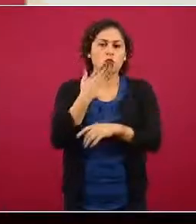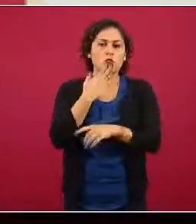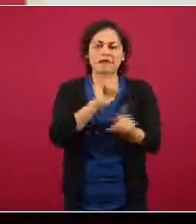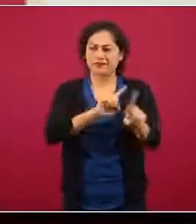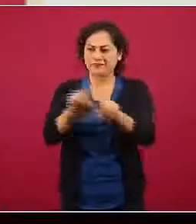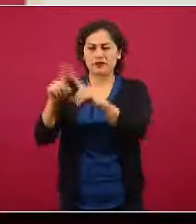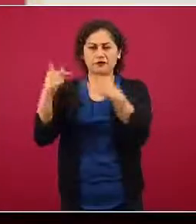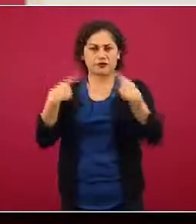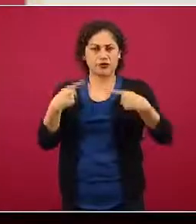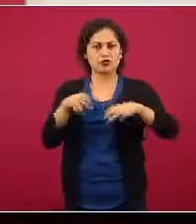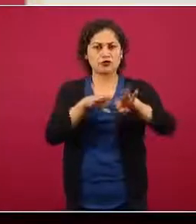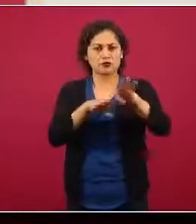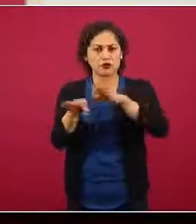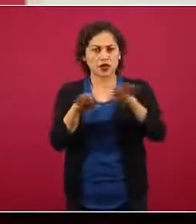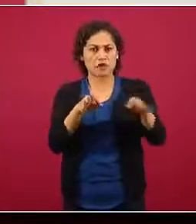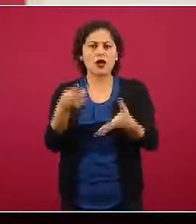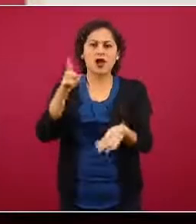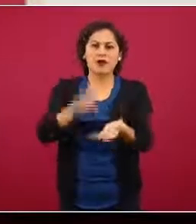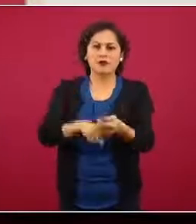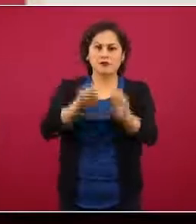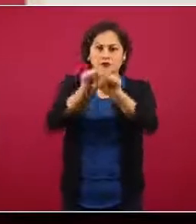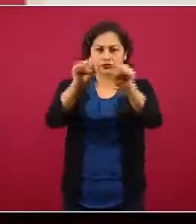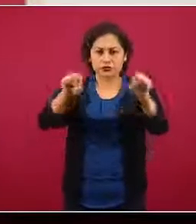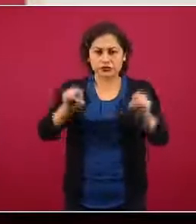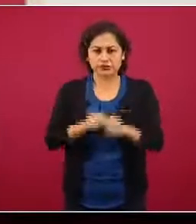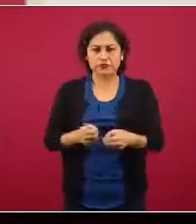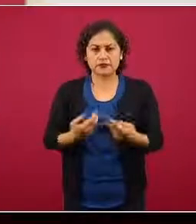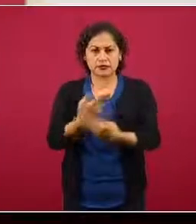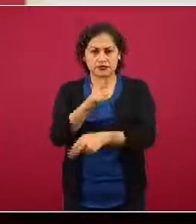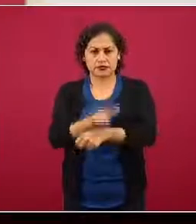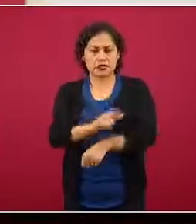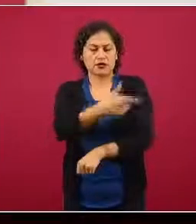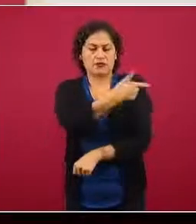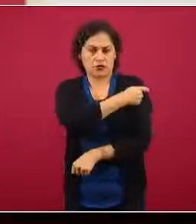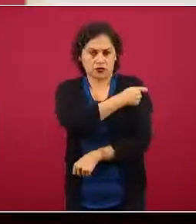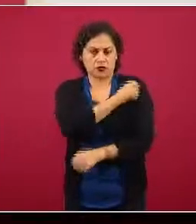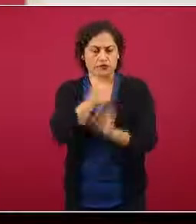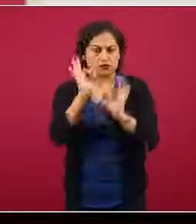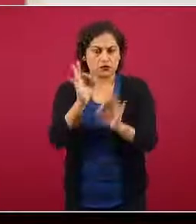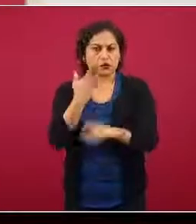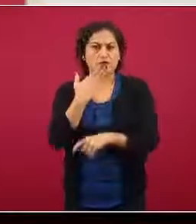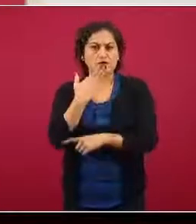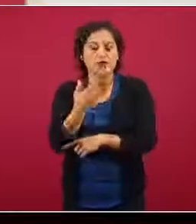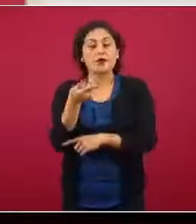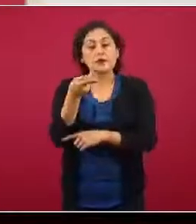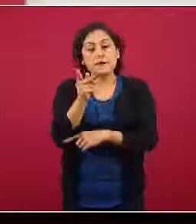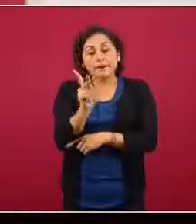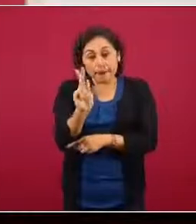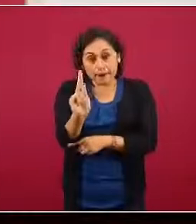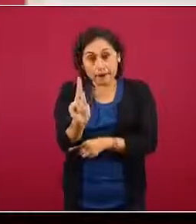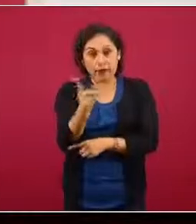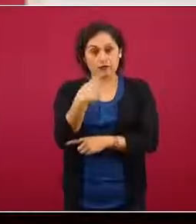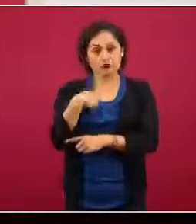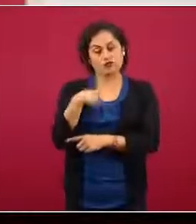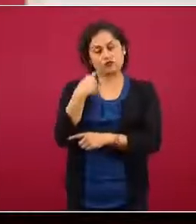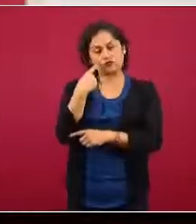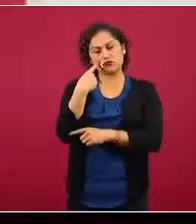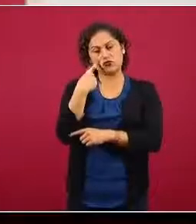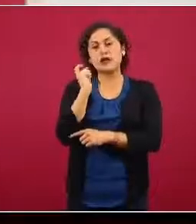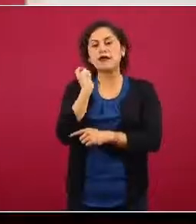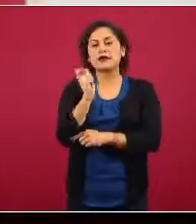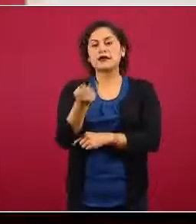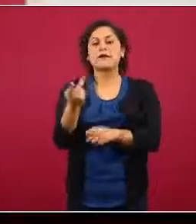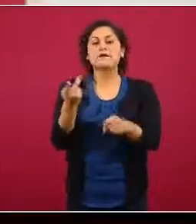trabajado en el programa de vacunación universal, pero que el aceleramiento en el